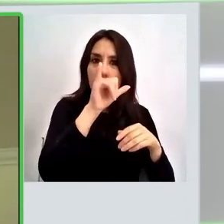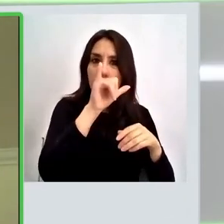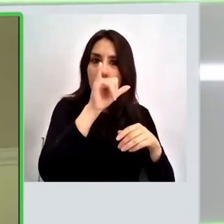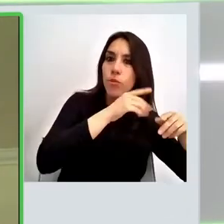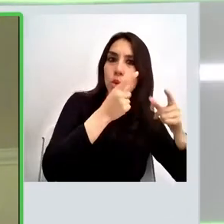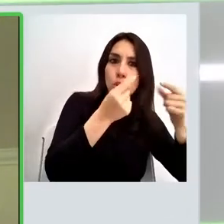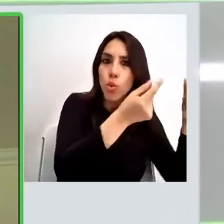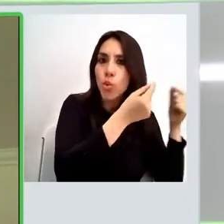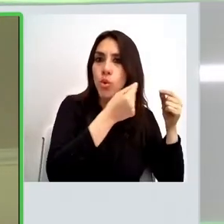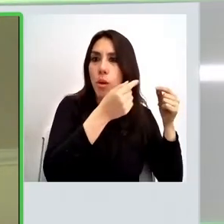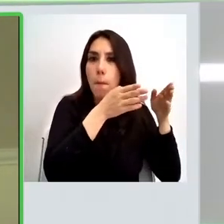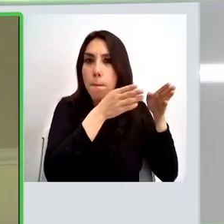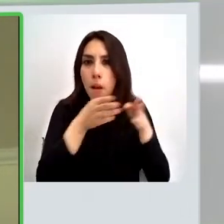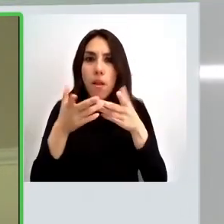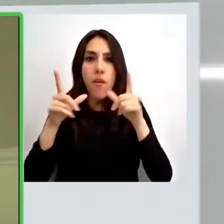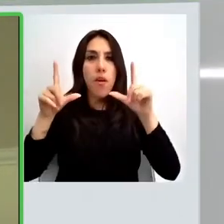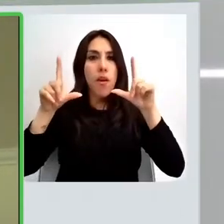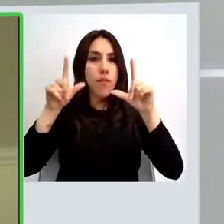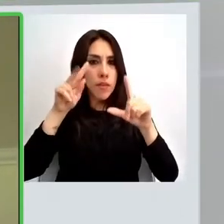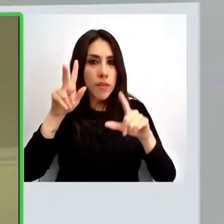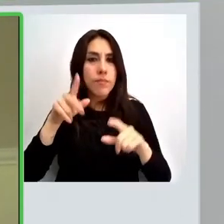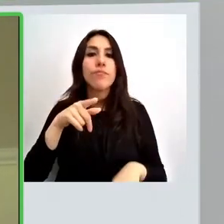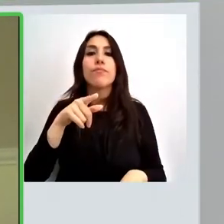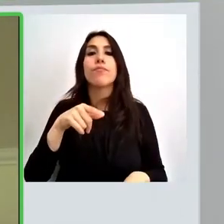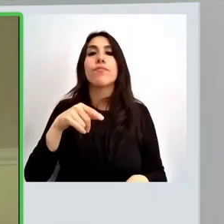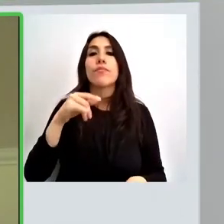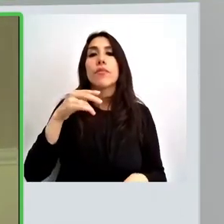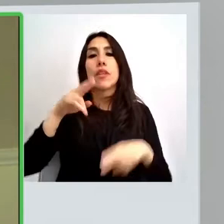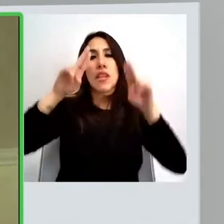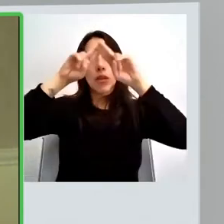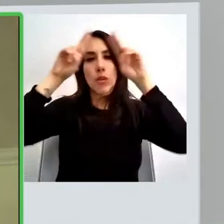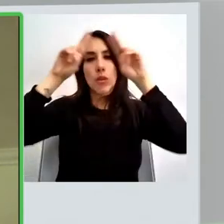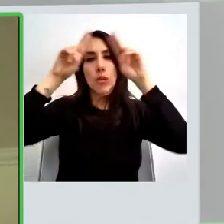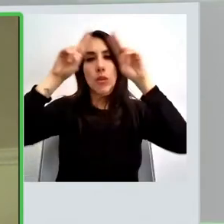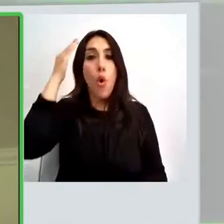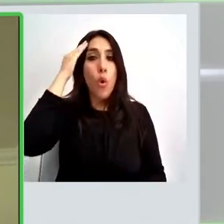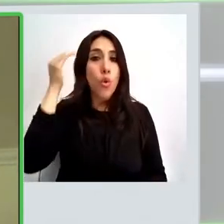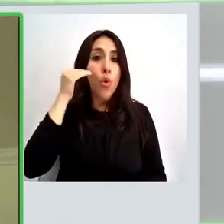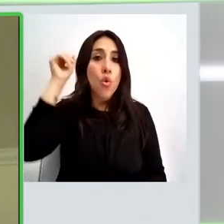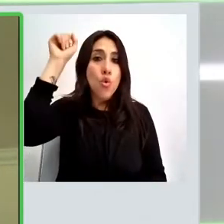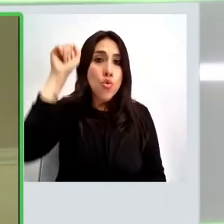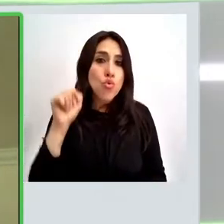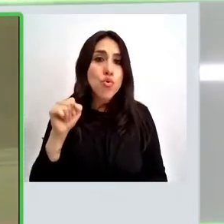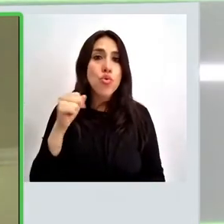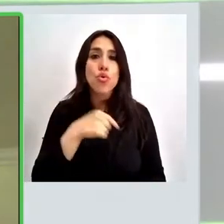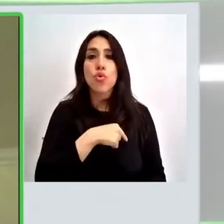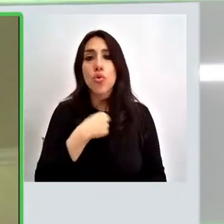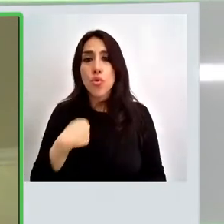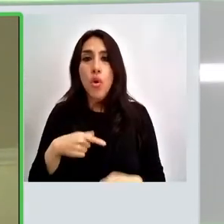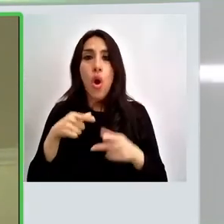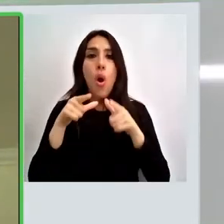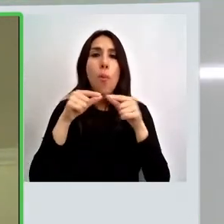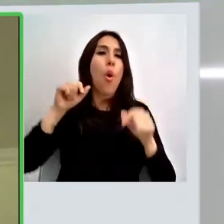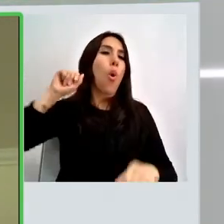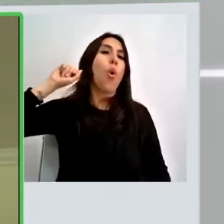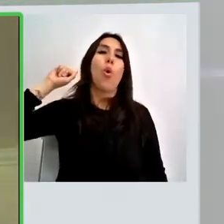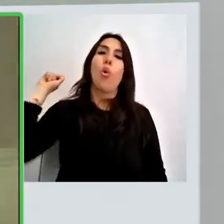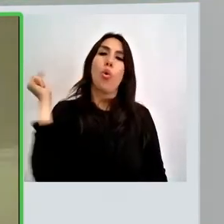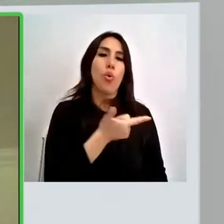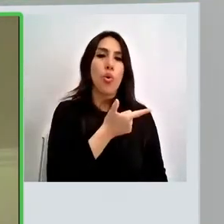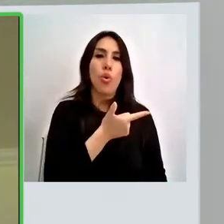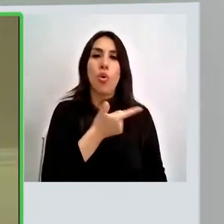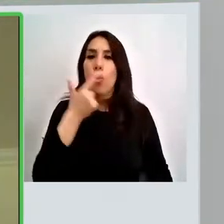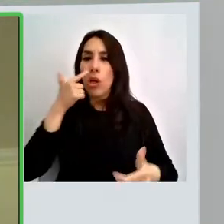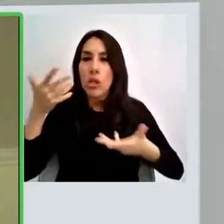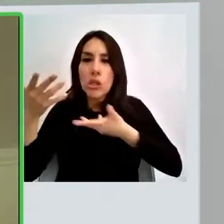coreanos japonés japoneses chinos todos colocaron ese chip en